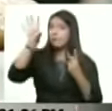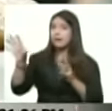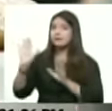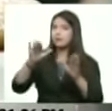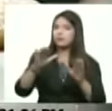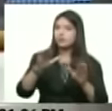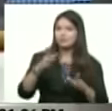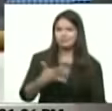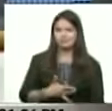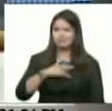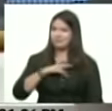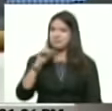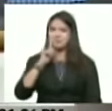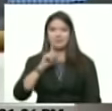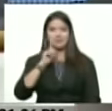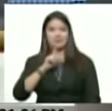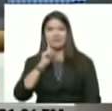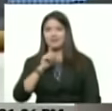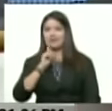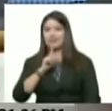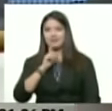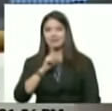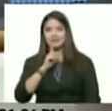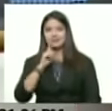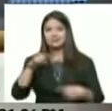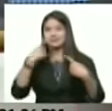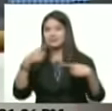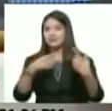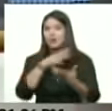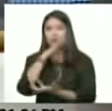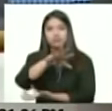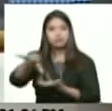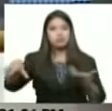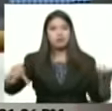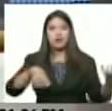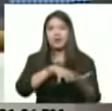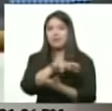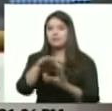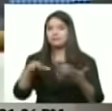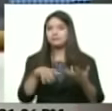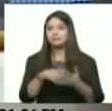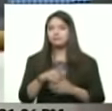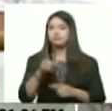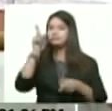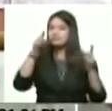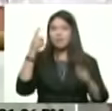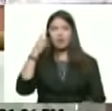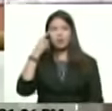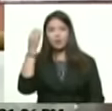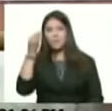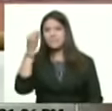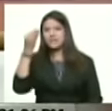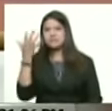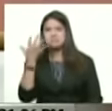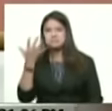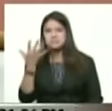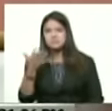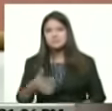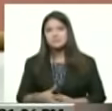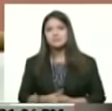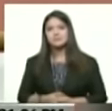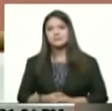Eso es mentira. Escenarios catastróficos de caos que, estando en la mente de algunos, sencillamente